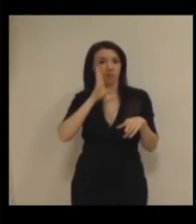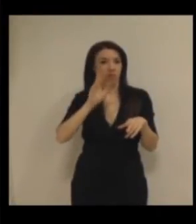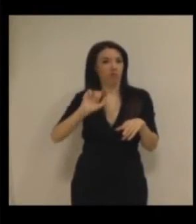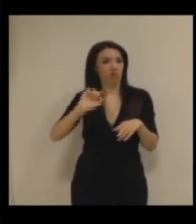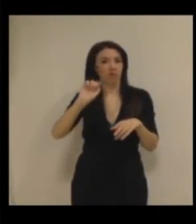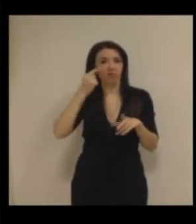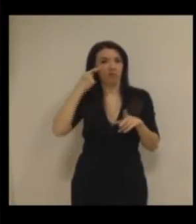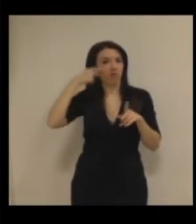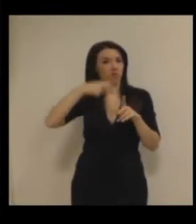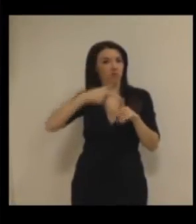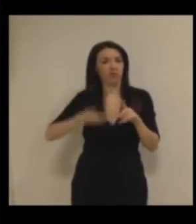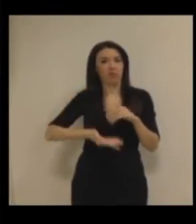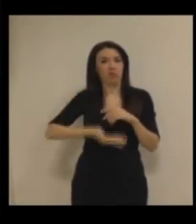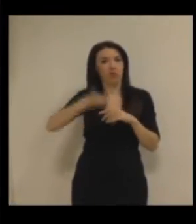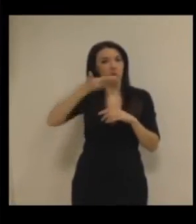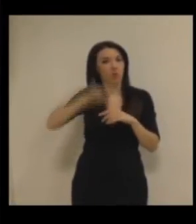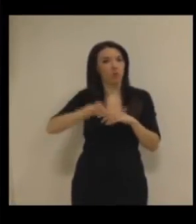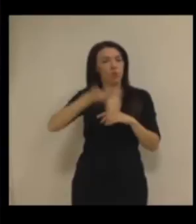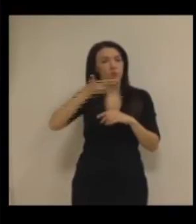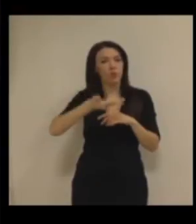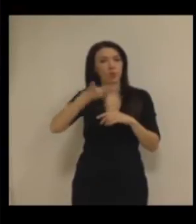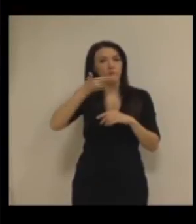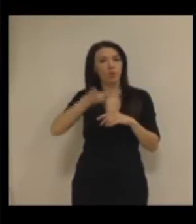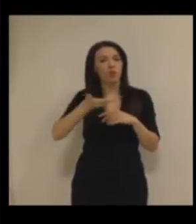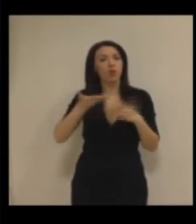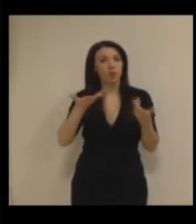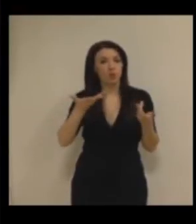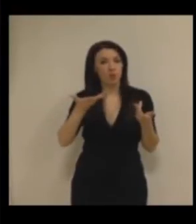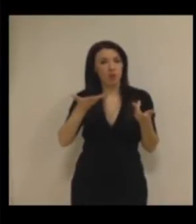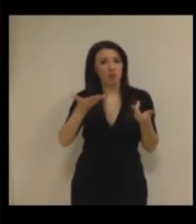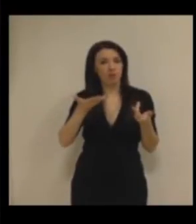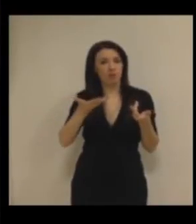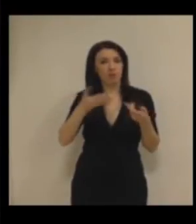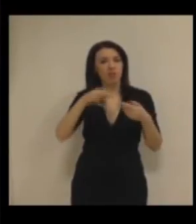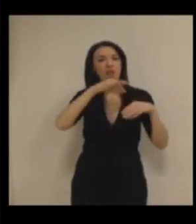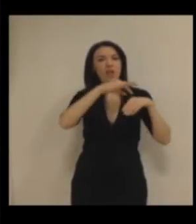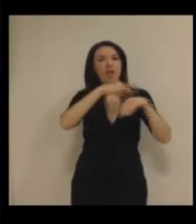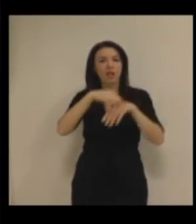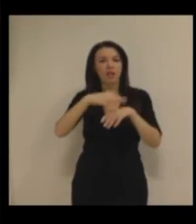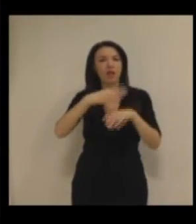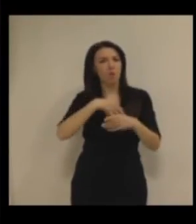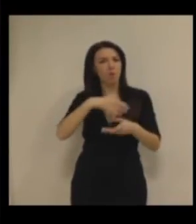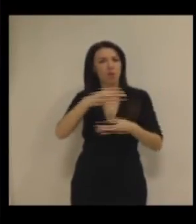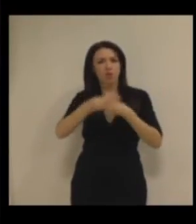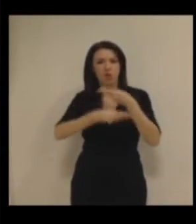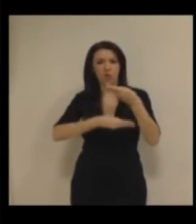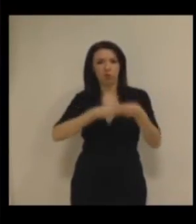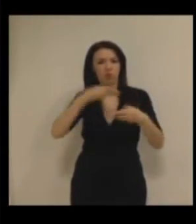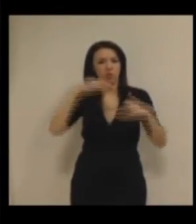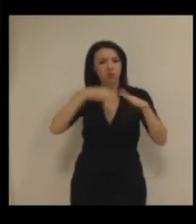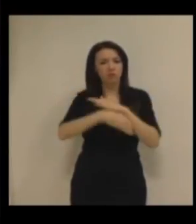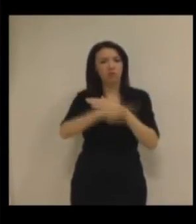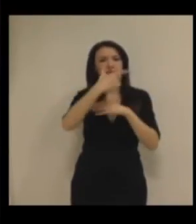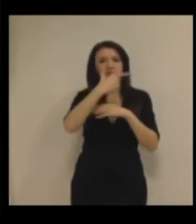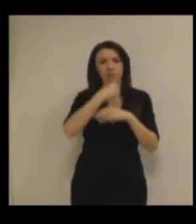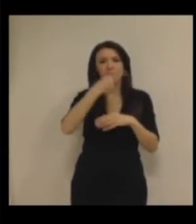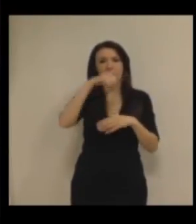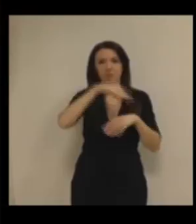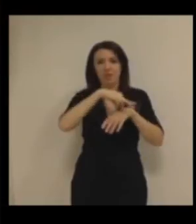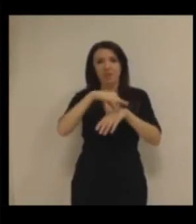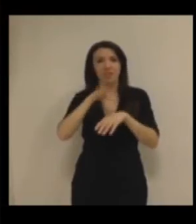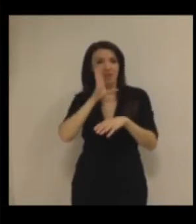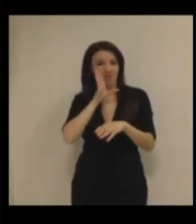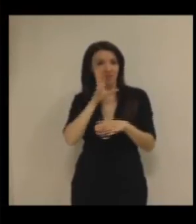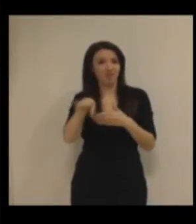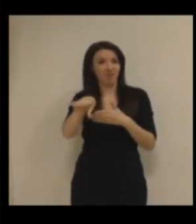pilar fundamental es guías que te permiten utilizar de forma accesible, fácil y guiada, como ya hemos